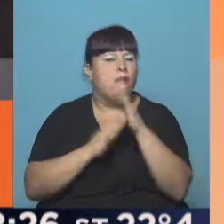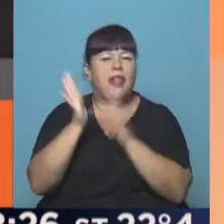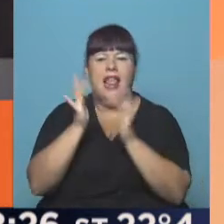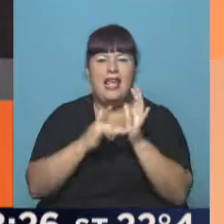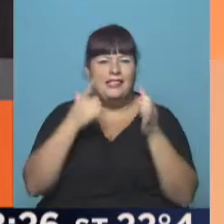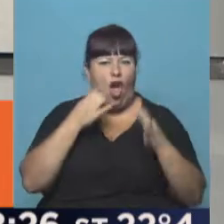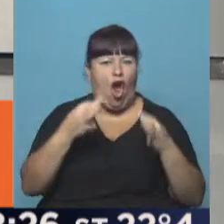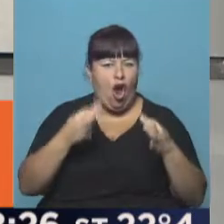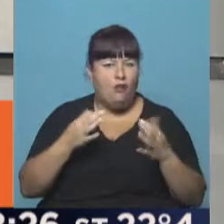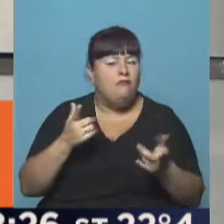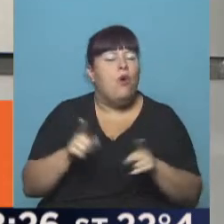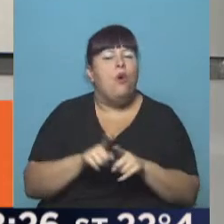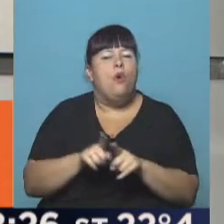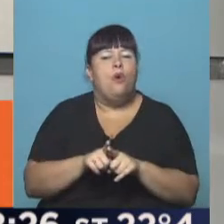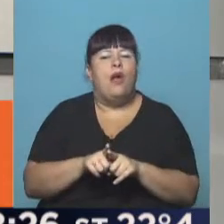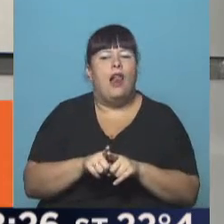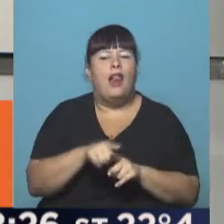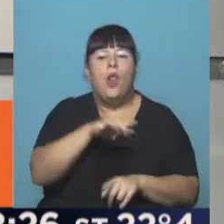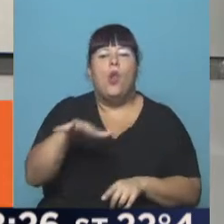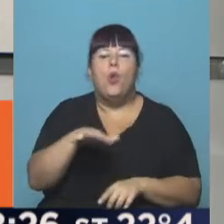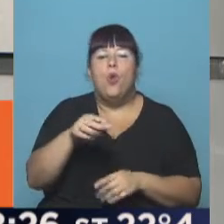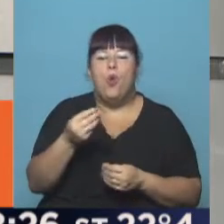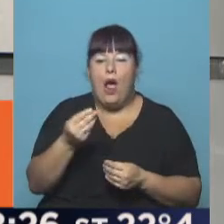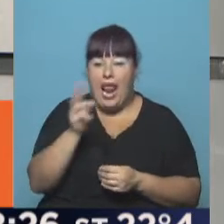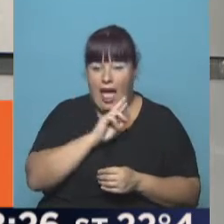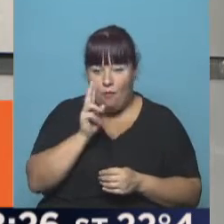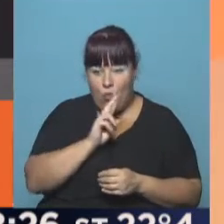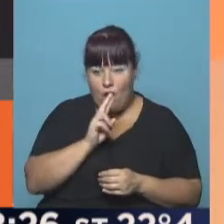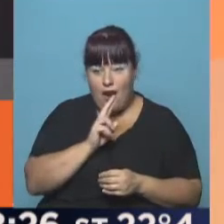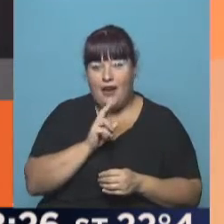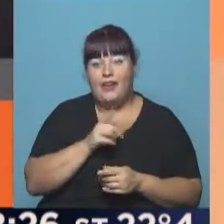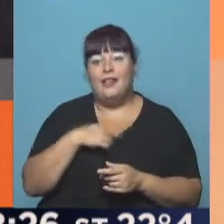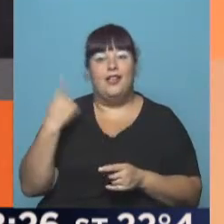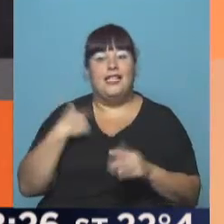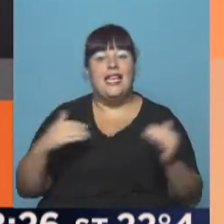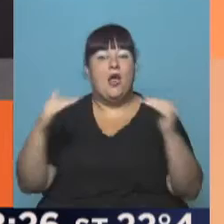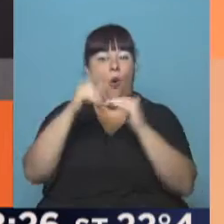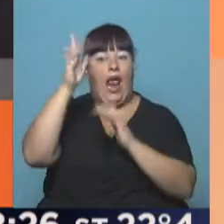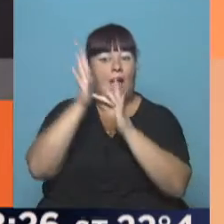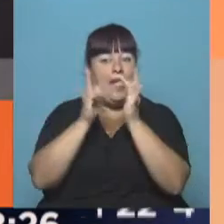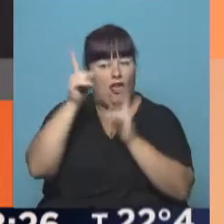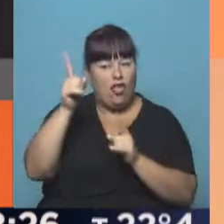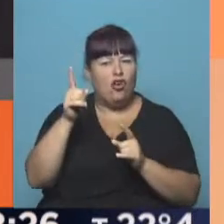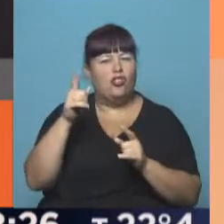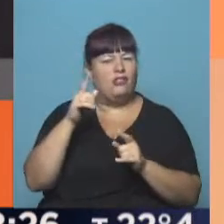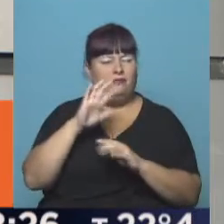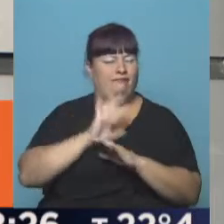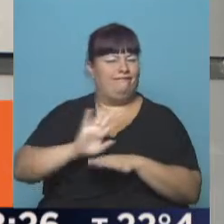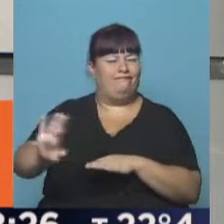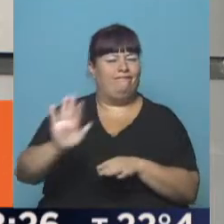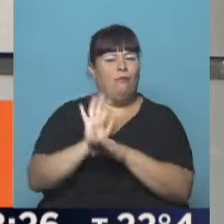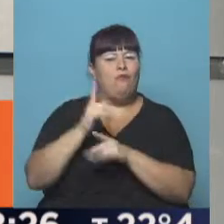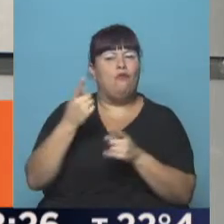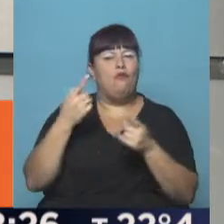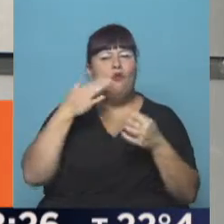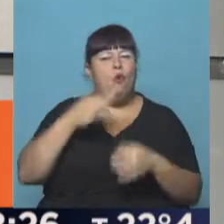Iglesia, con un lugar para la mujer, donde somos iguales ante Dios, muy sesgado en